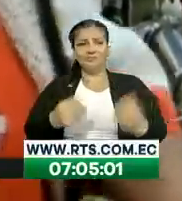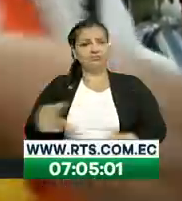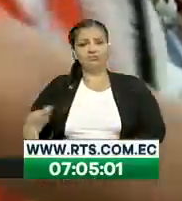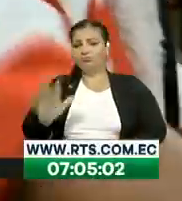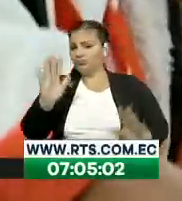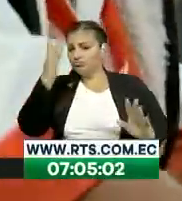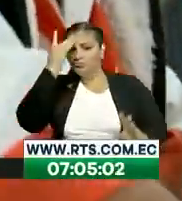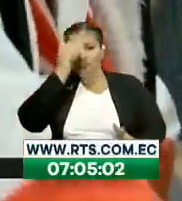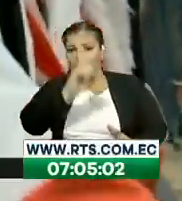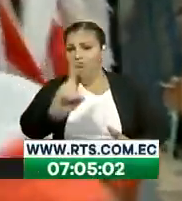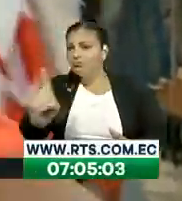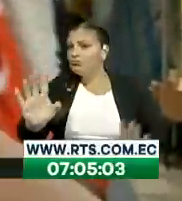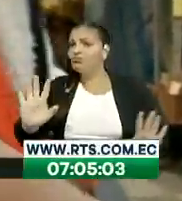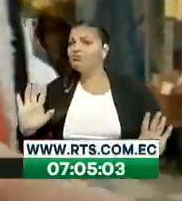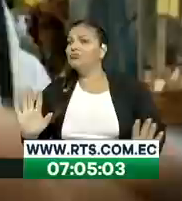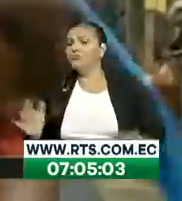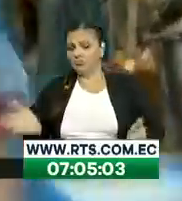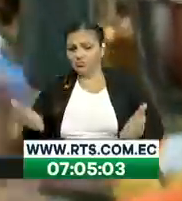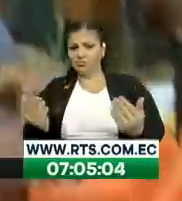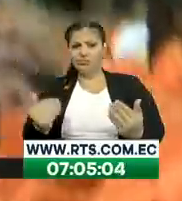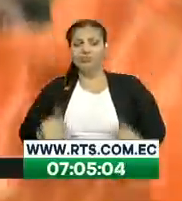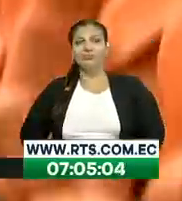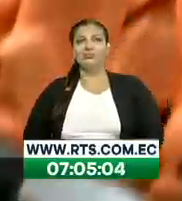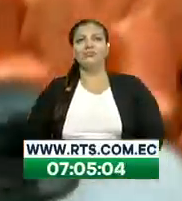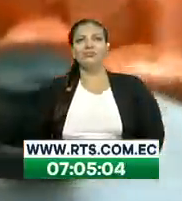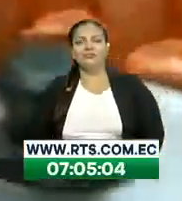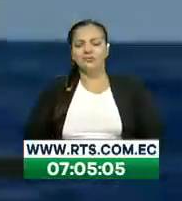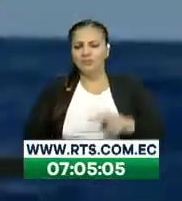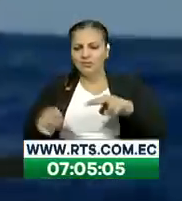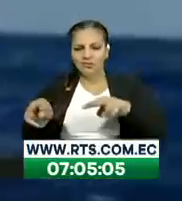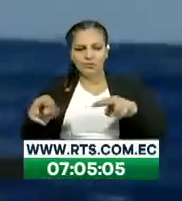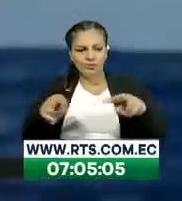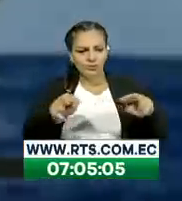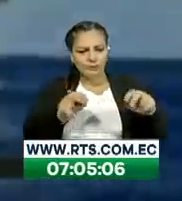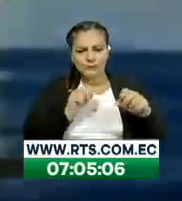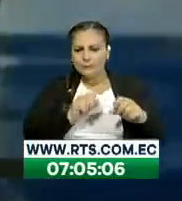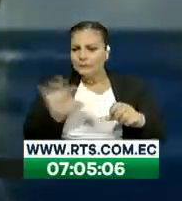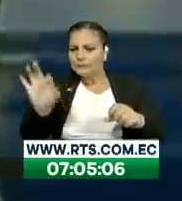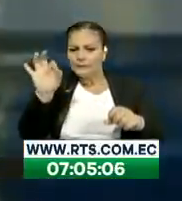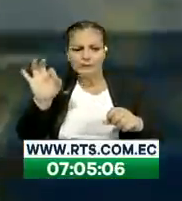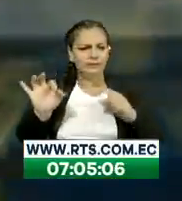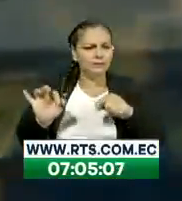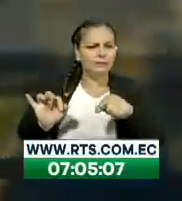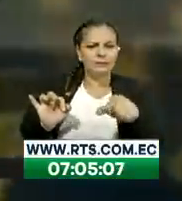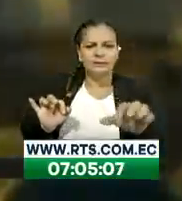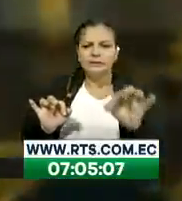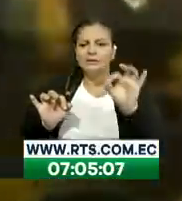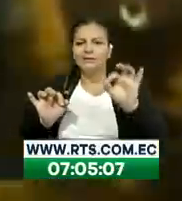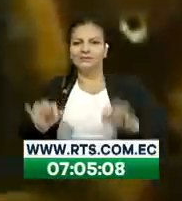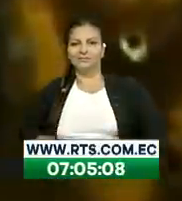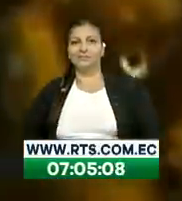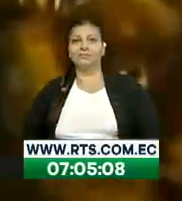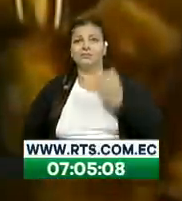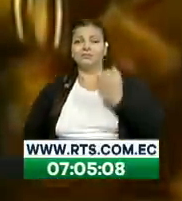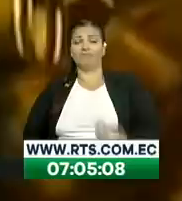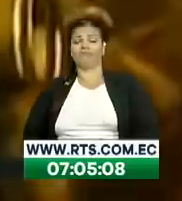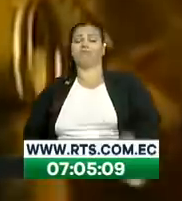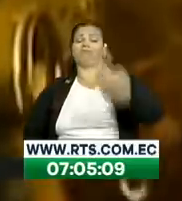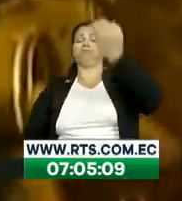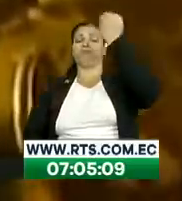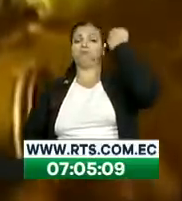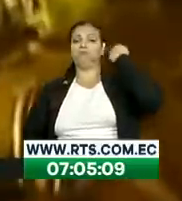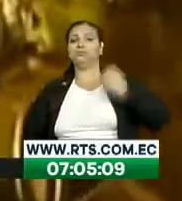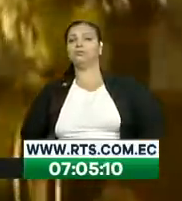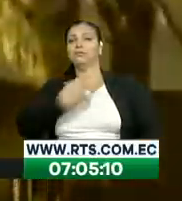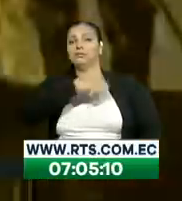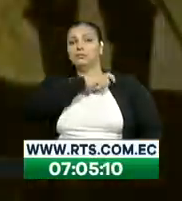mi rey. Pensando en ello, se debe recordar que hace varios siglos, la llegada de los españoles, lejos de los horrores que significó la conquista,